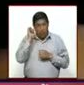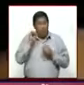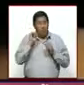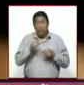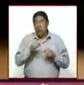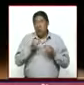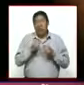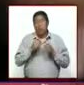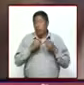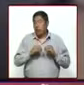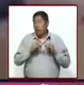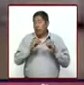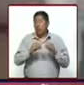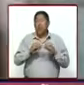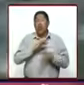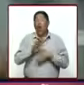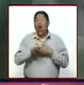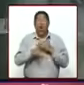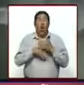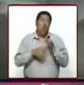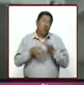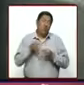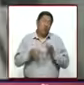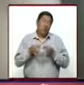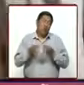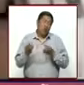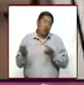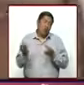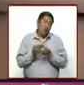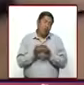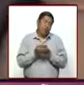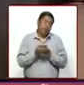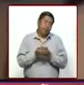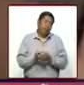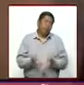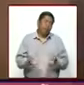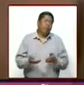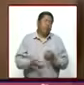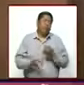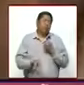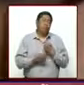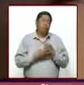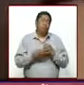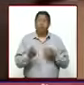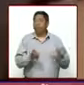y se ha dispuesto el archivo de Obrados. Así ha explicado el abogado Eusebio Vera.